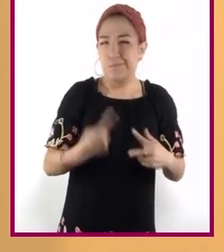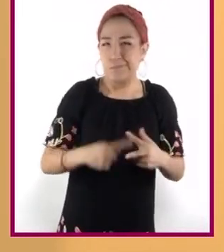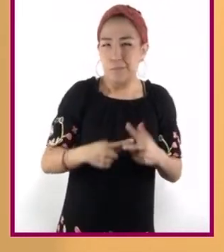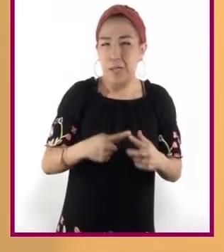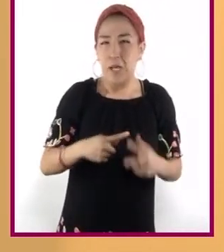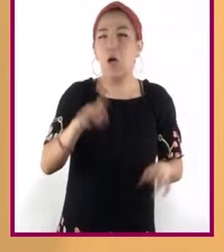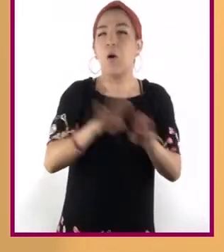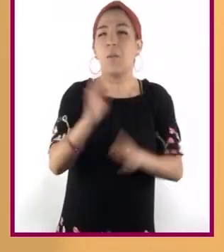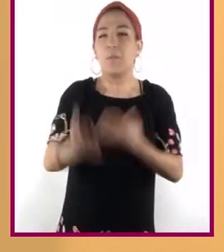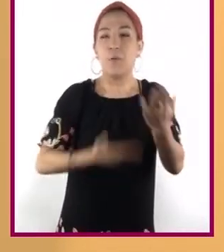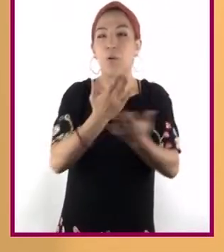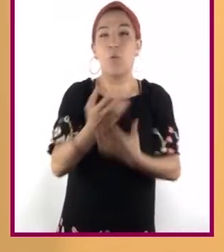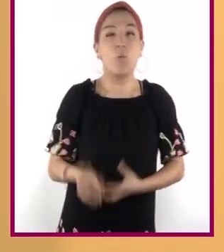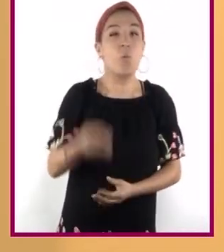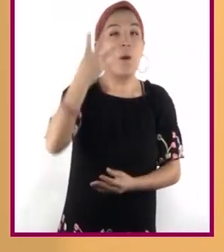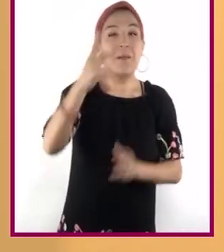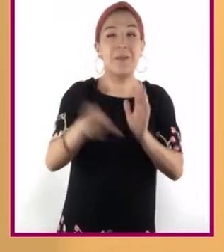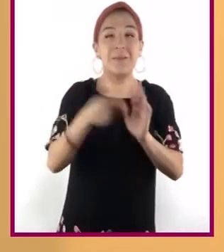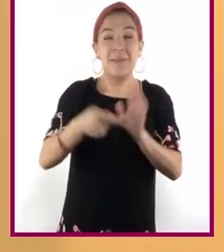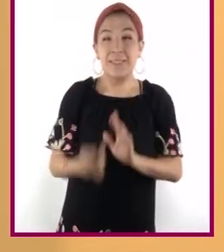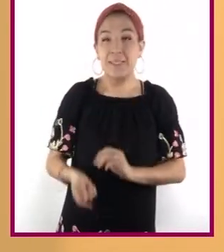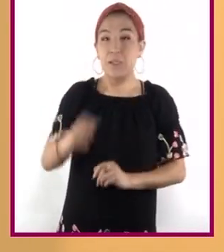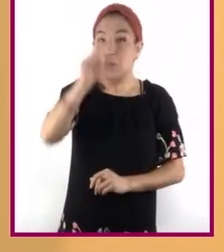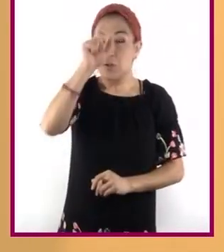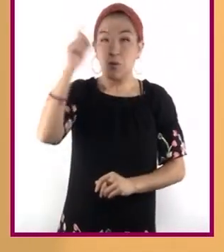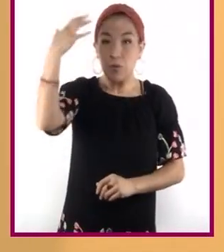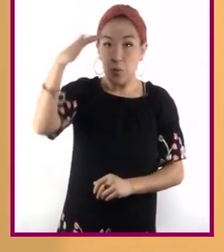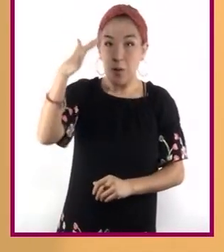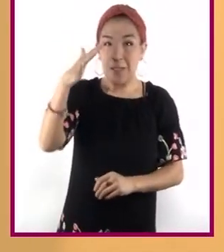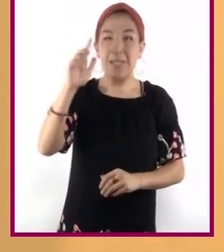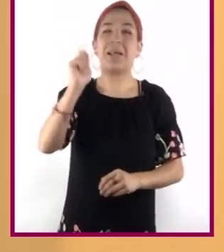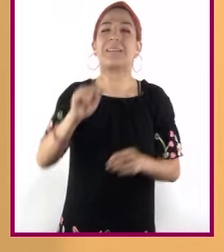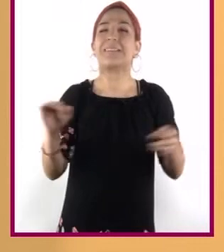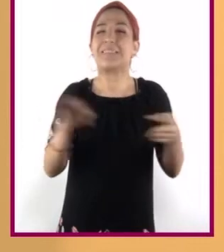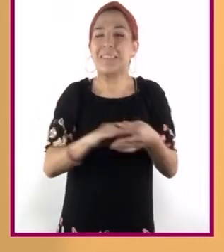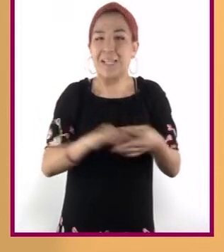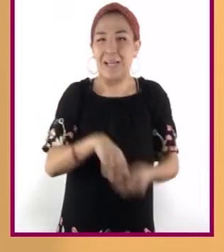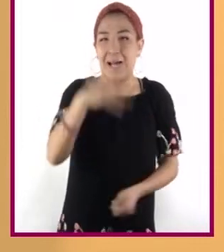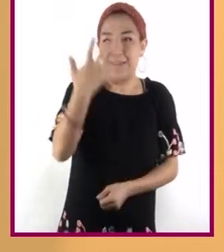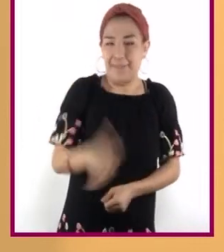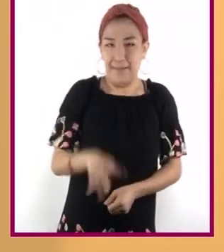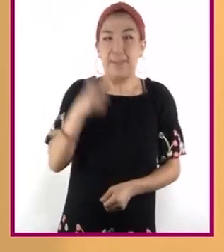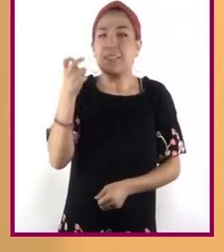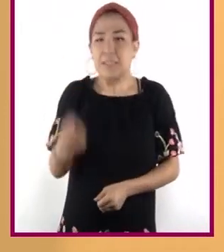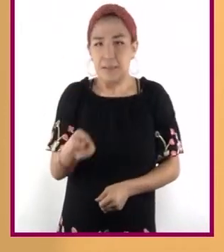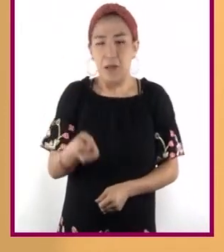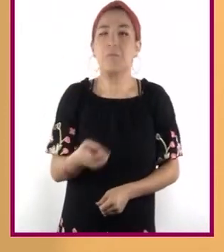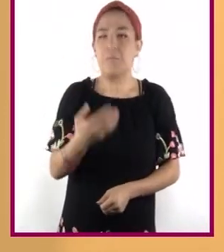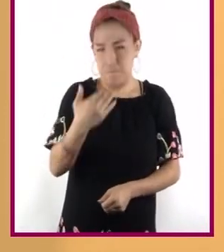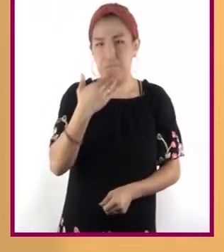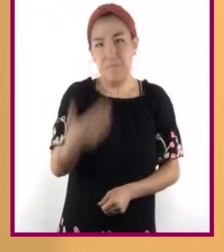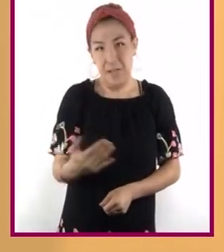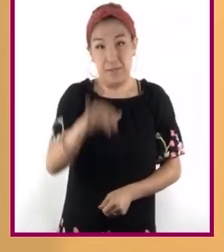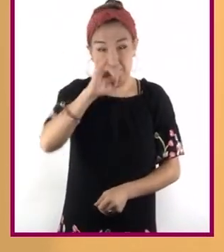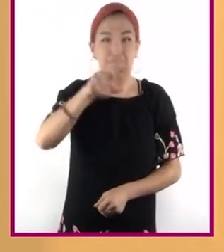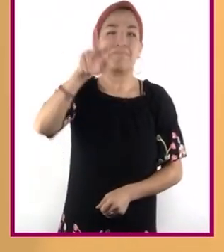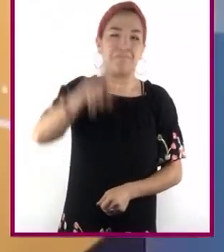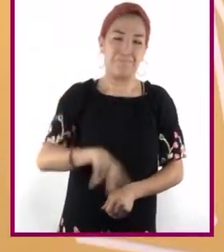que el número de soles es cercano a 10. Esto es adecuado y ocurre en la